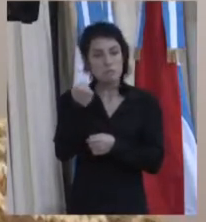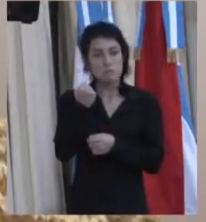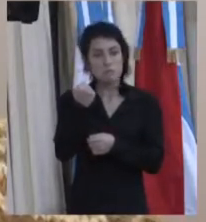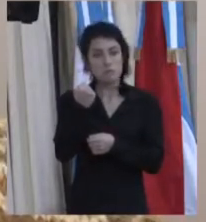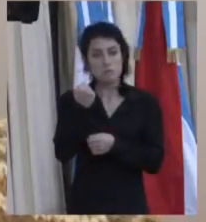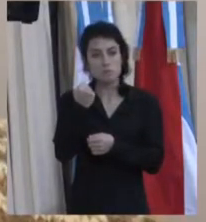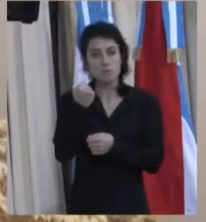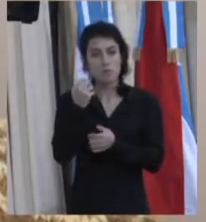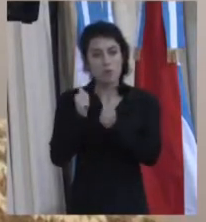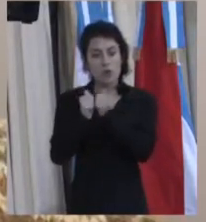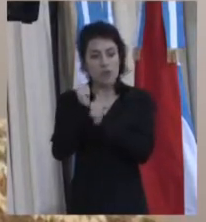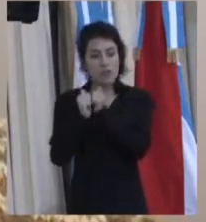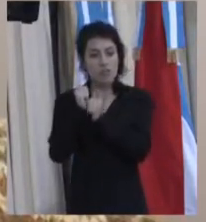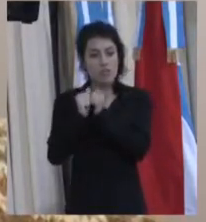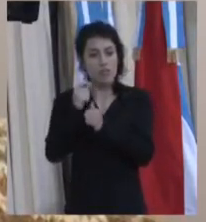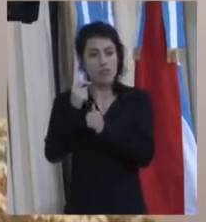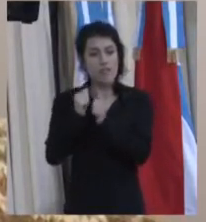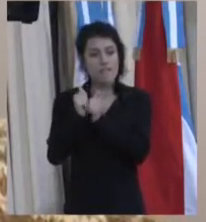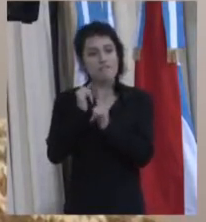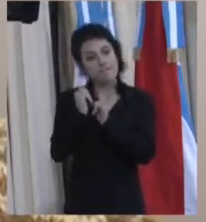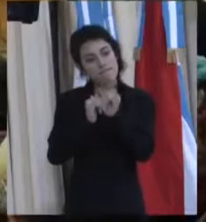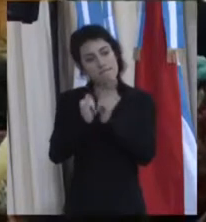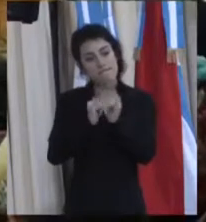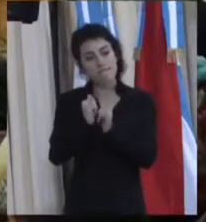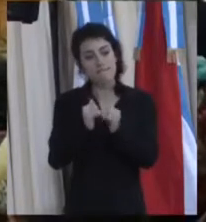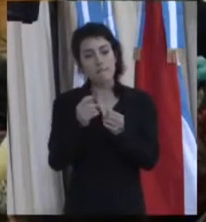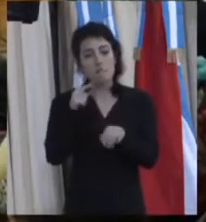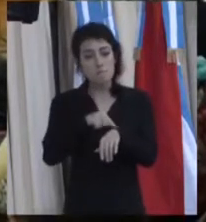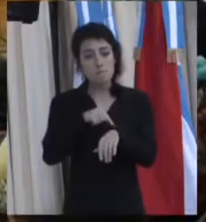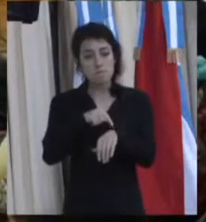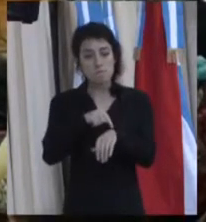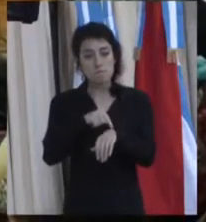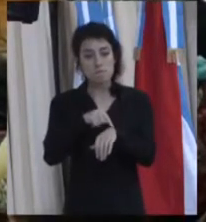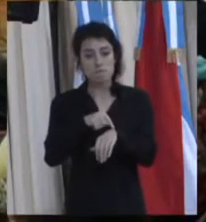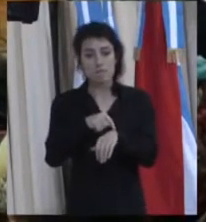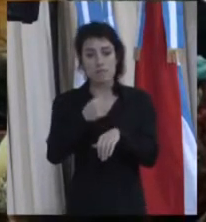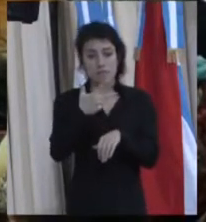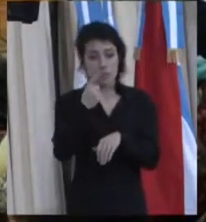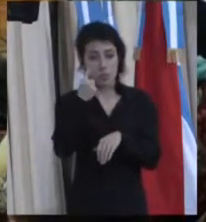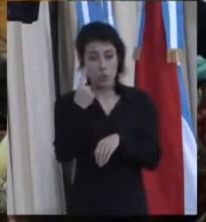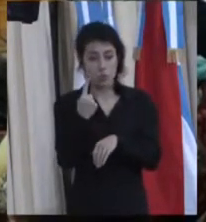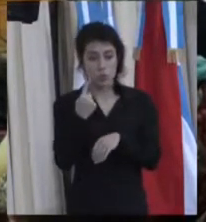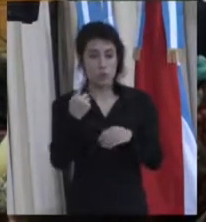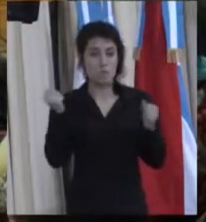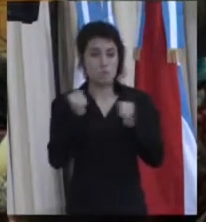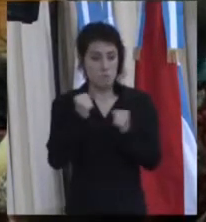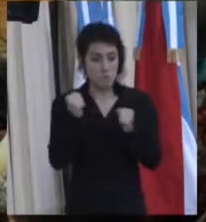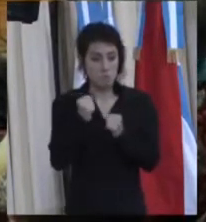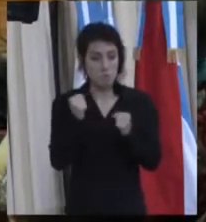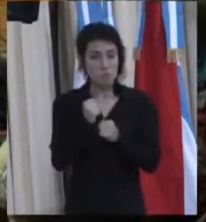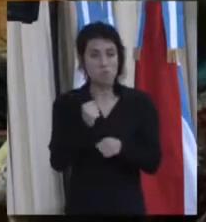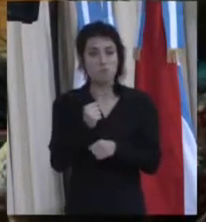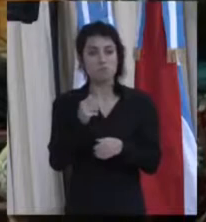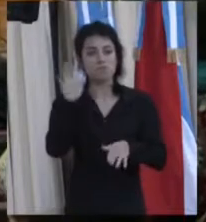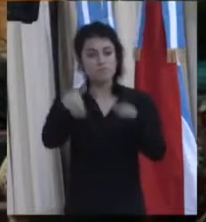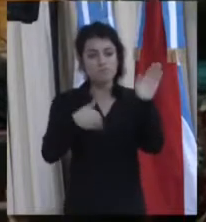anécdotas historiográficas, si ustedes quieren, que es que en el momento, ustedes saben que el 31 de mayo de 1918